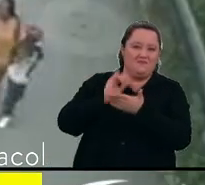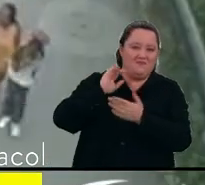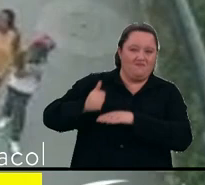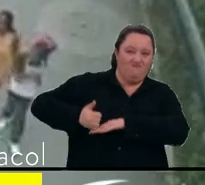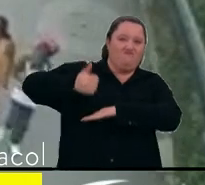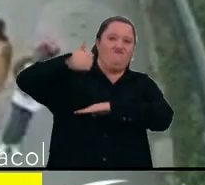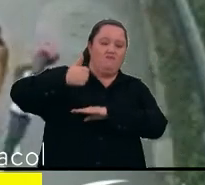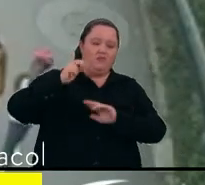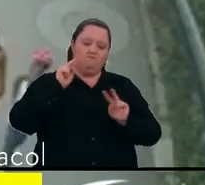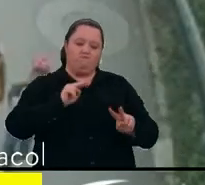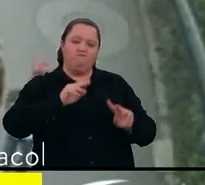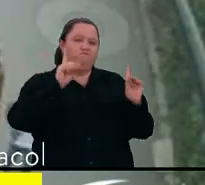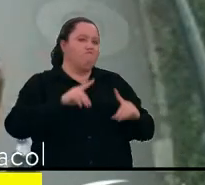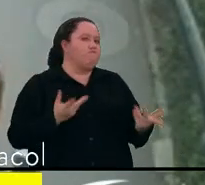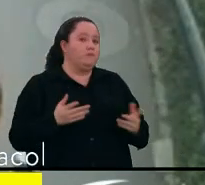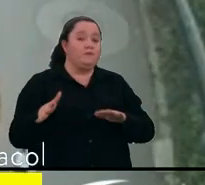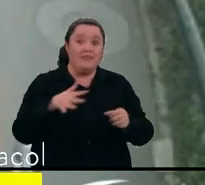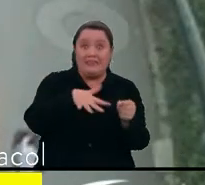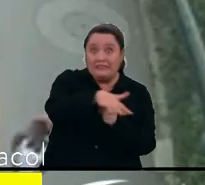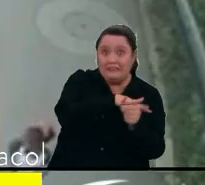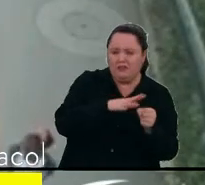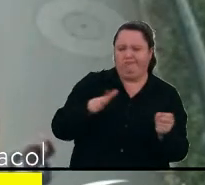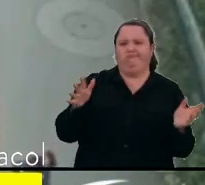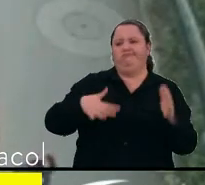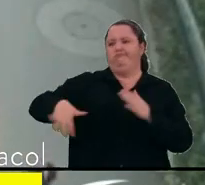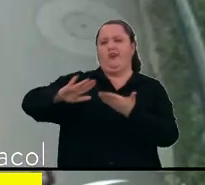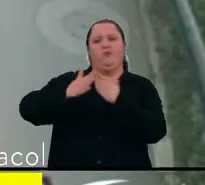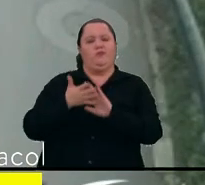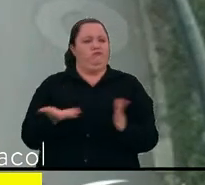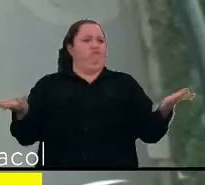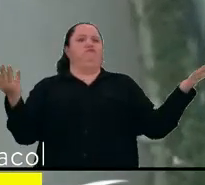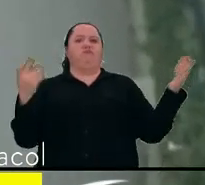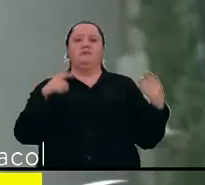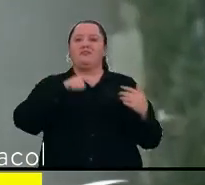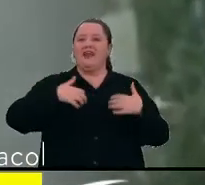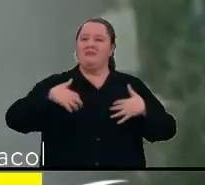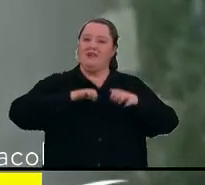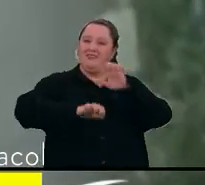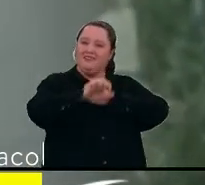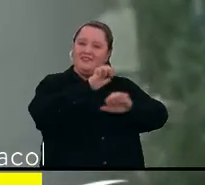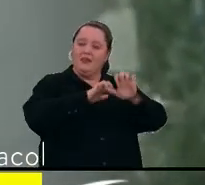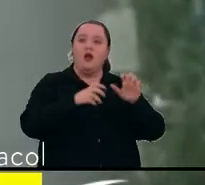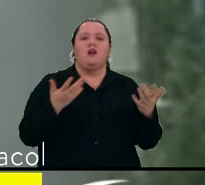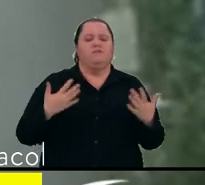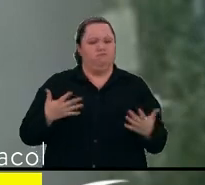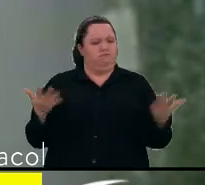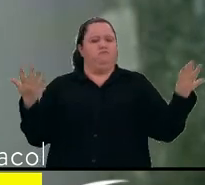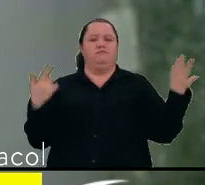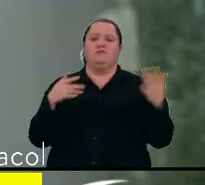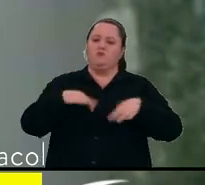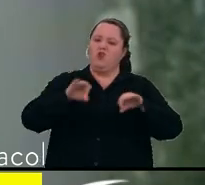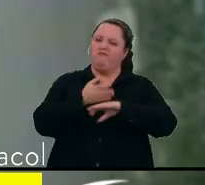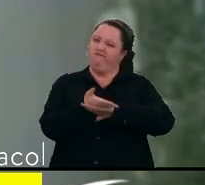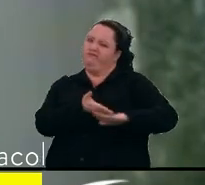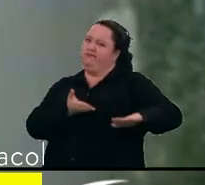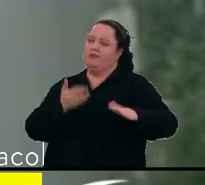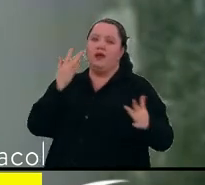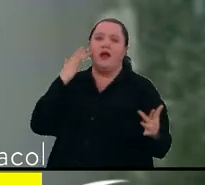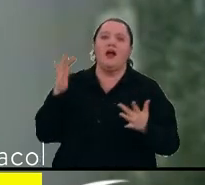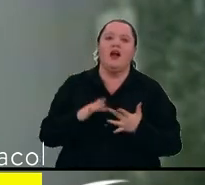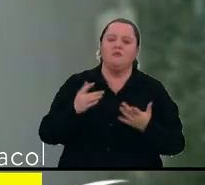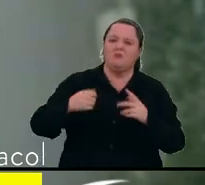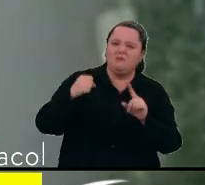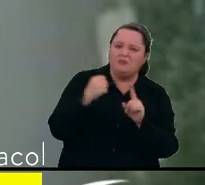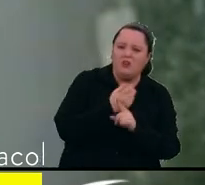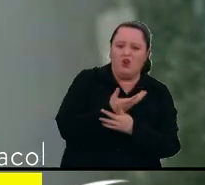autoridades el caso ha generado consternación entre la comunidad y Defensores de los animales que exigen medidas contundentes para frenar este